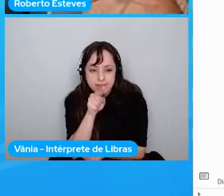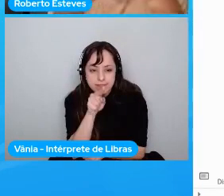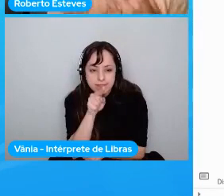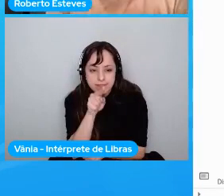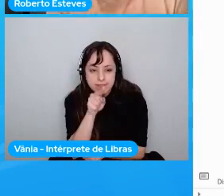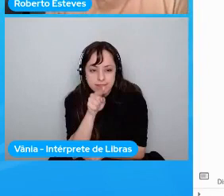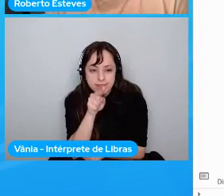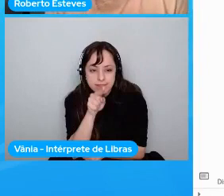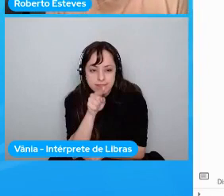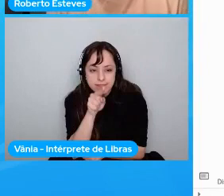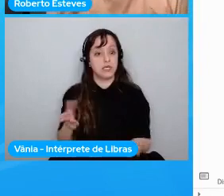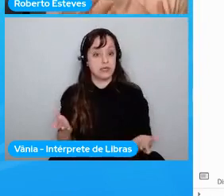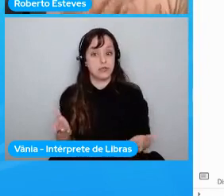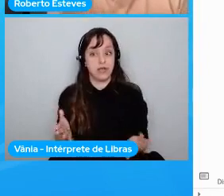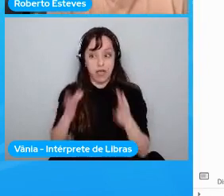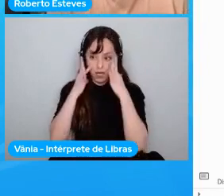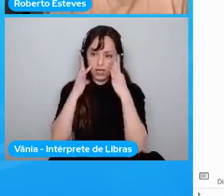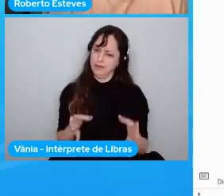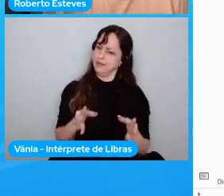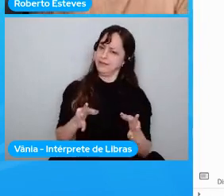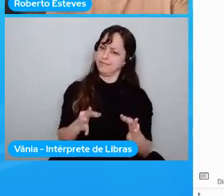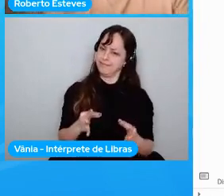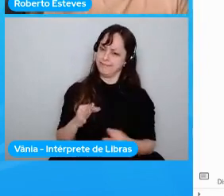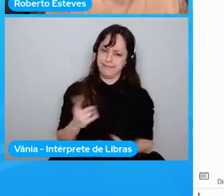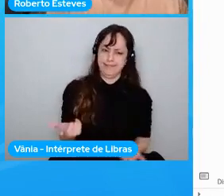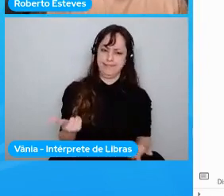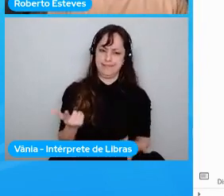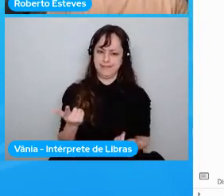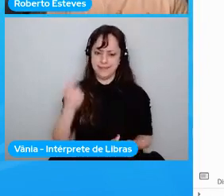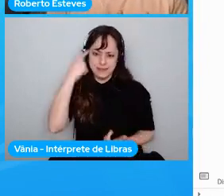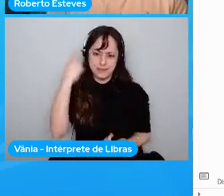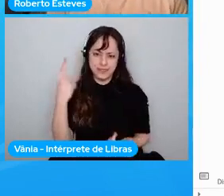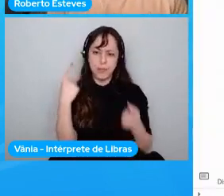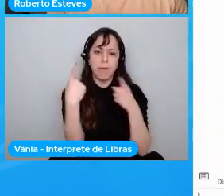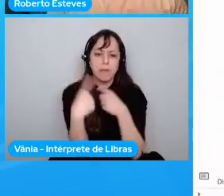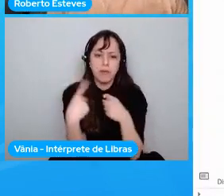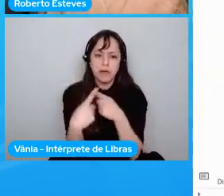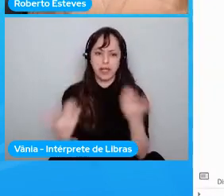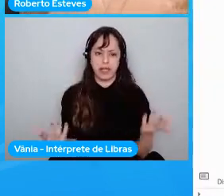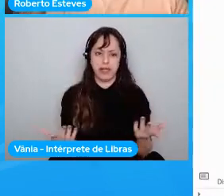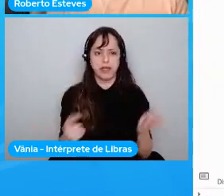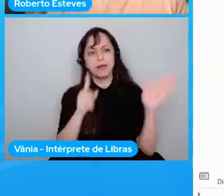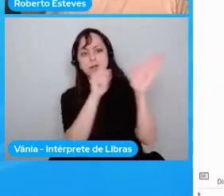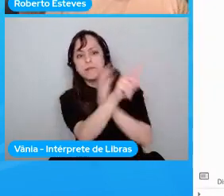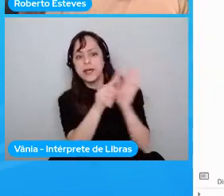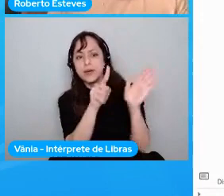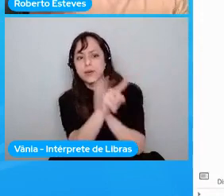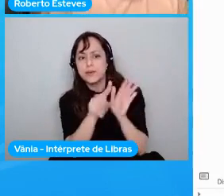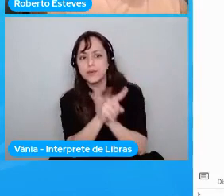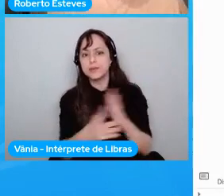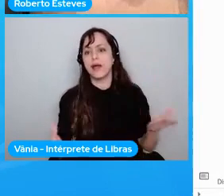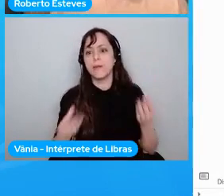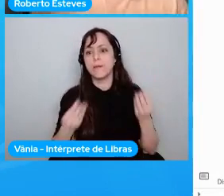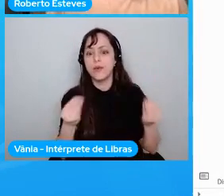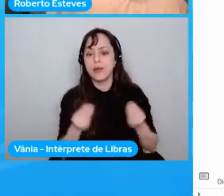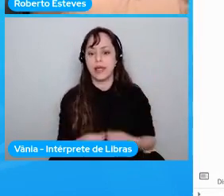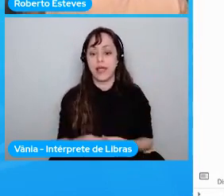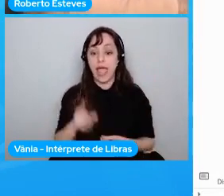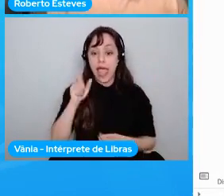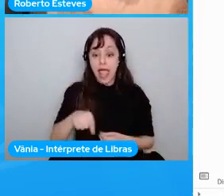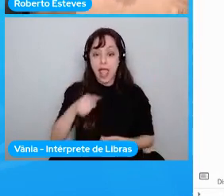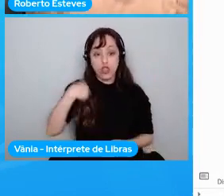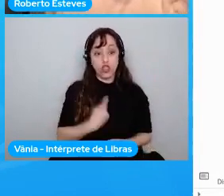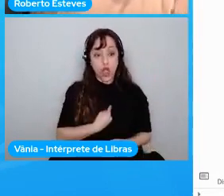abiertos. Que te llame la atención y que te cuestiones y empieces a cuestionar a la autoridad, empieces a generar esta auditoría ciudadana